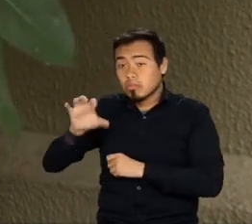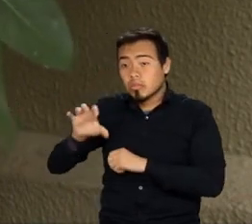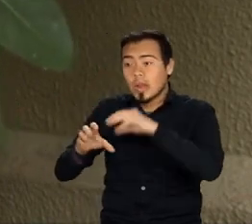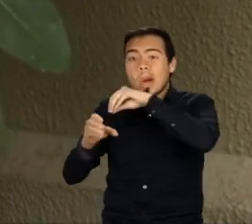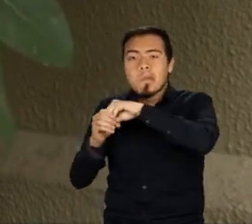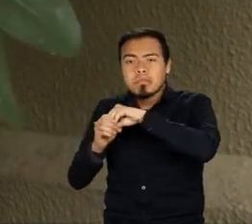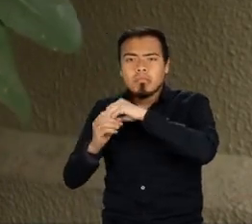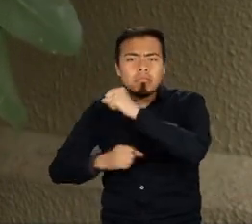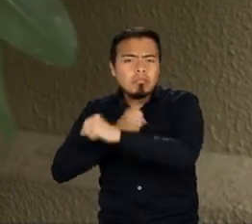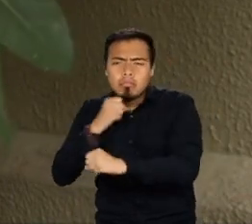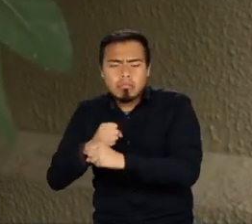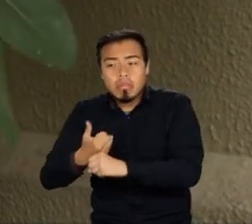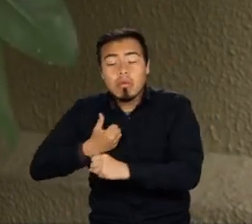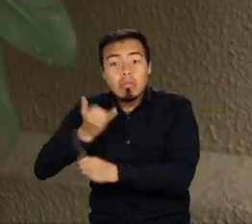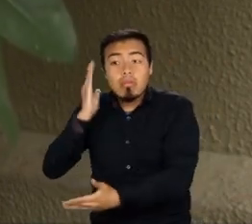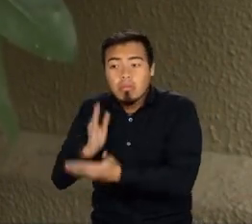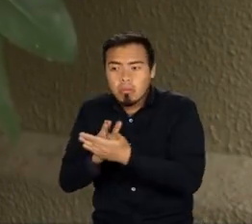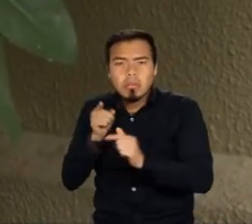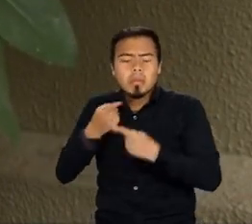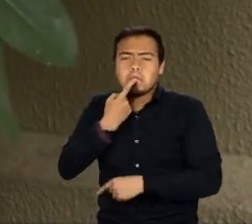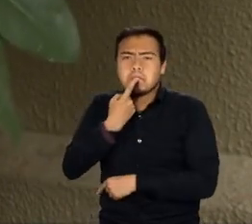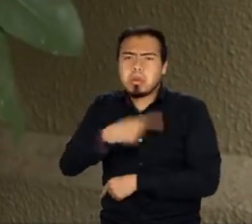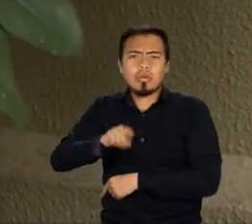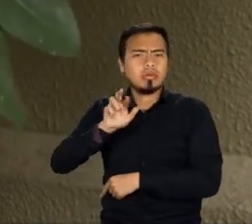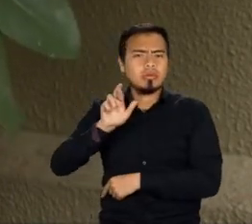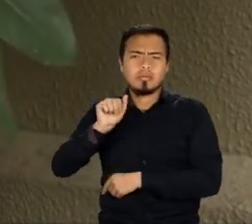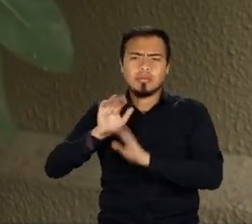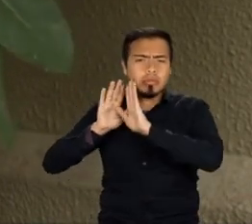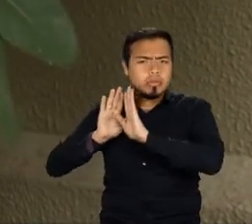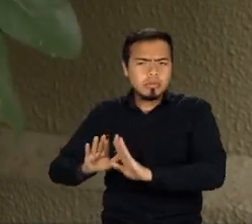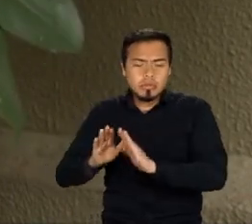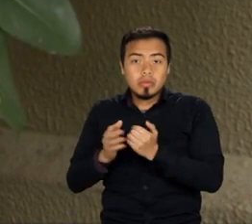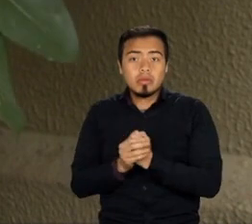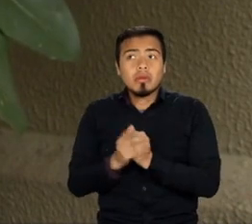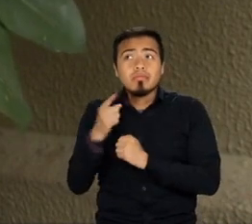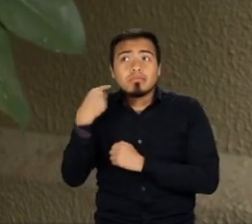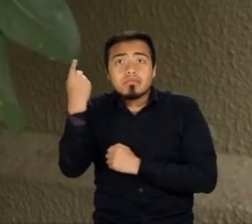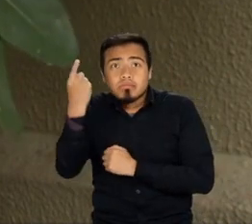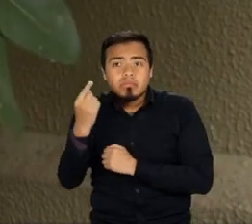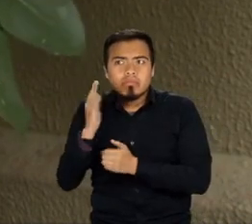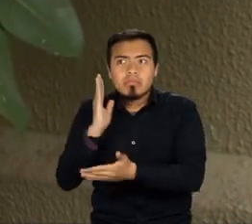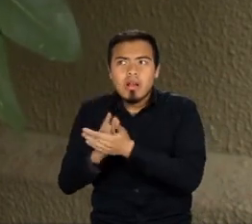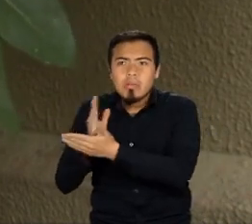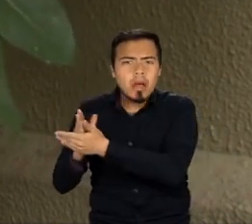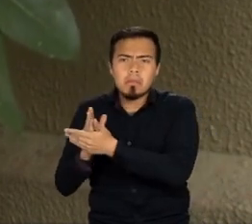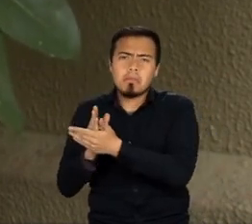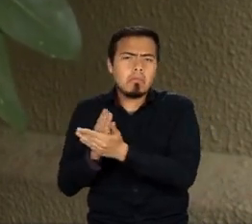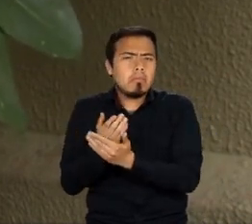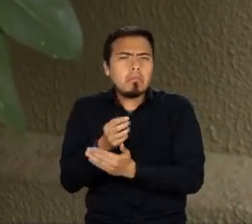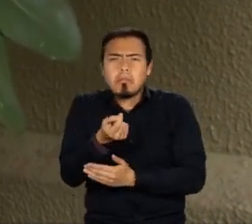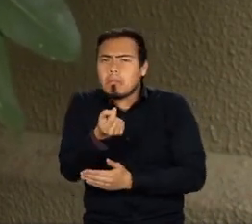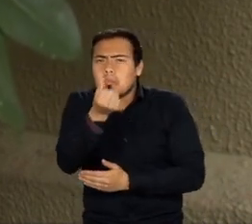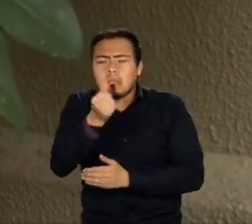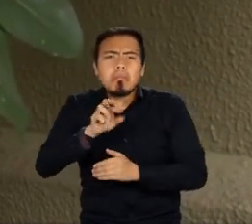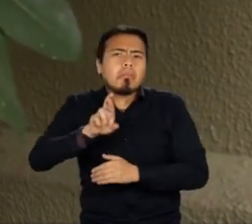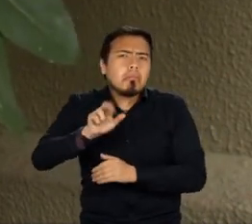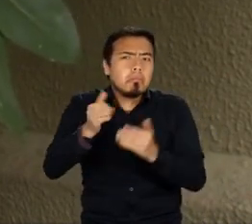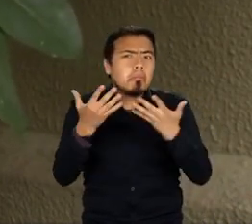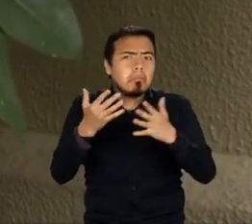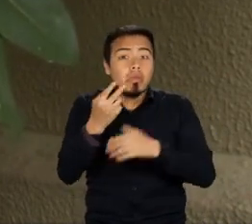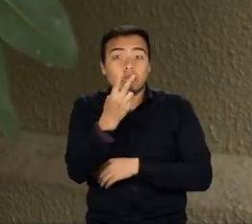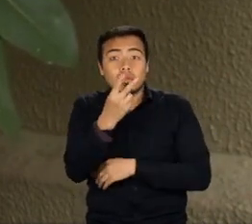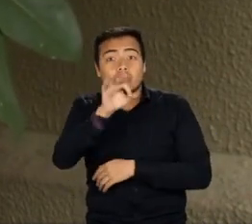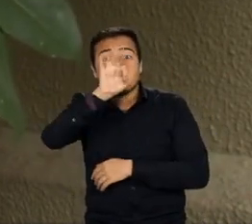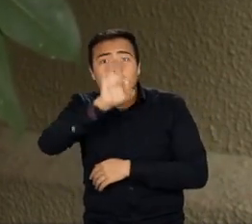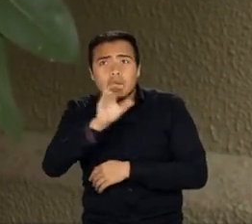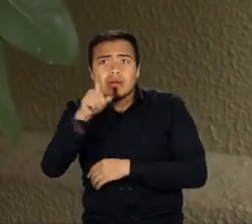es una enfermedad rara, es una enfermedad infrecuente. Solamente el 2%